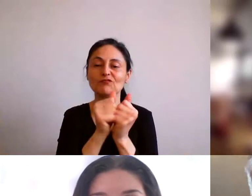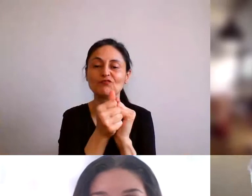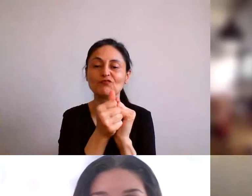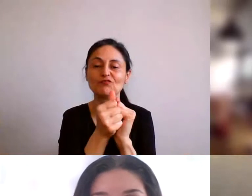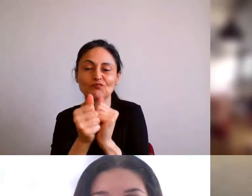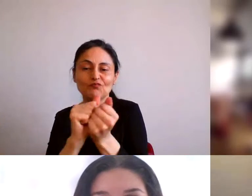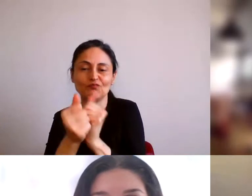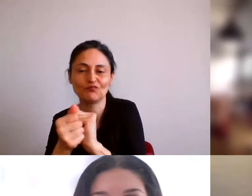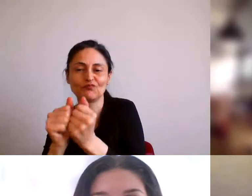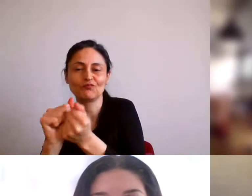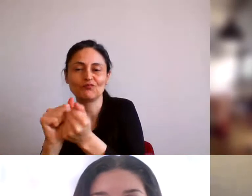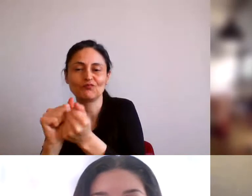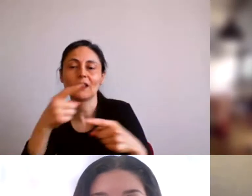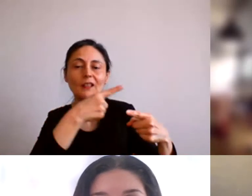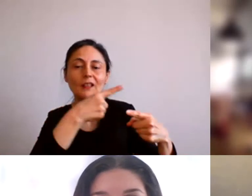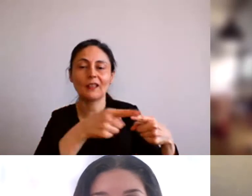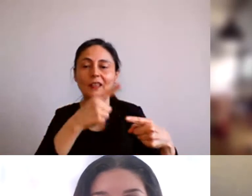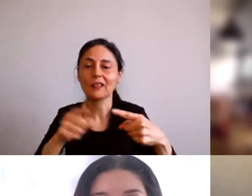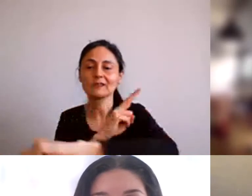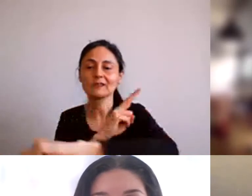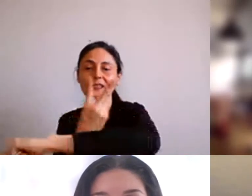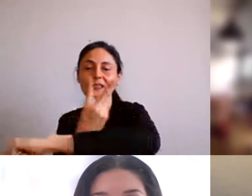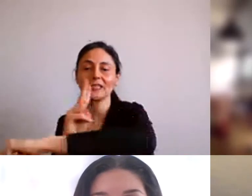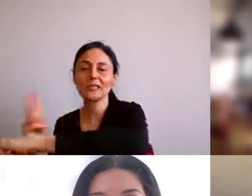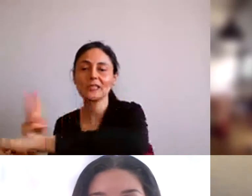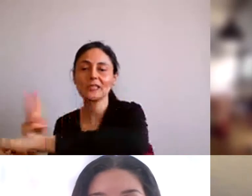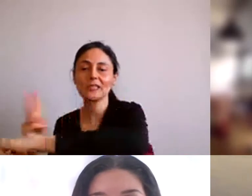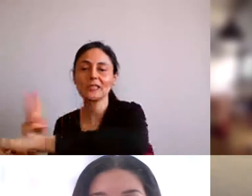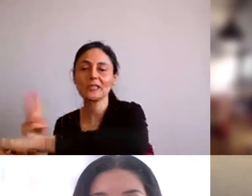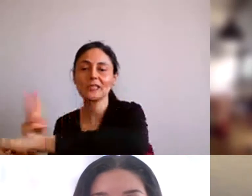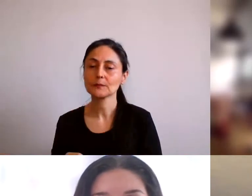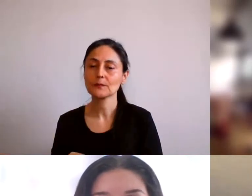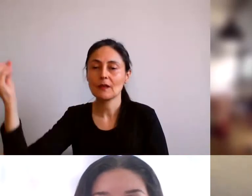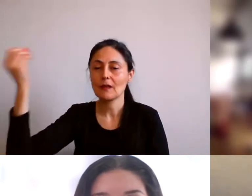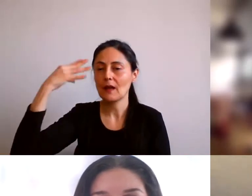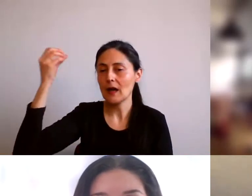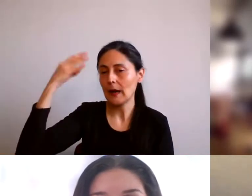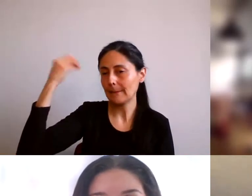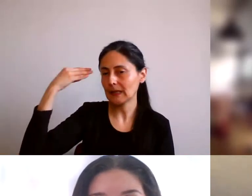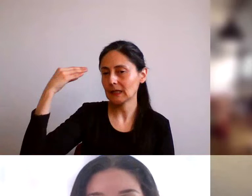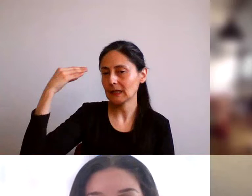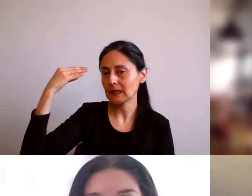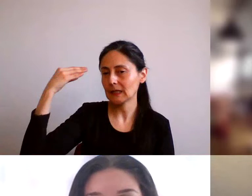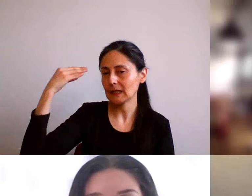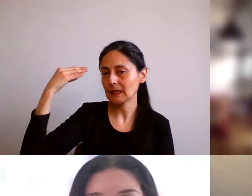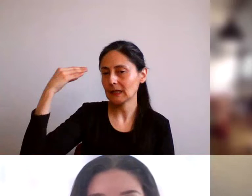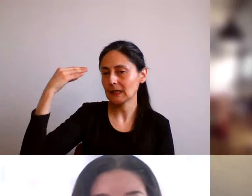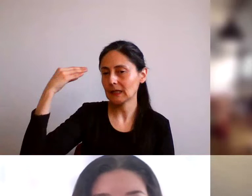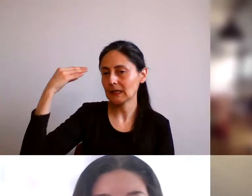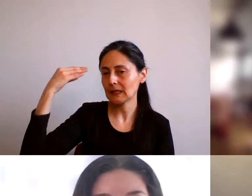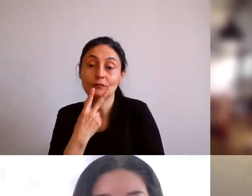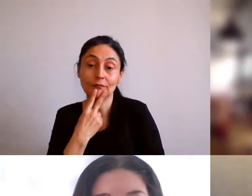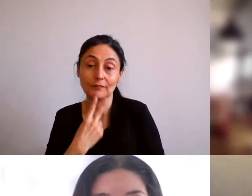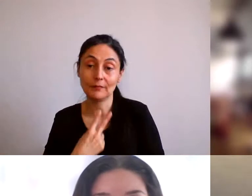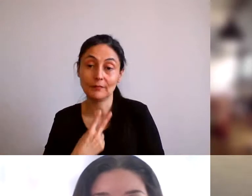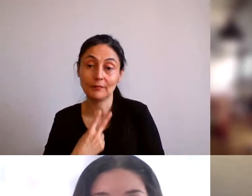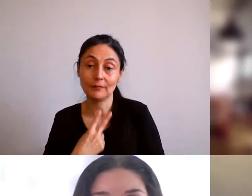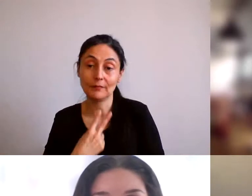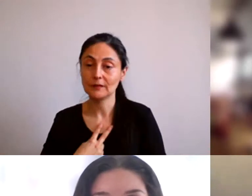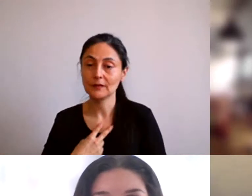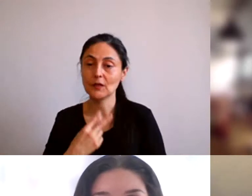seguir apareciendo variantes y vamos a tener que aprender a convivir y hacer nuestras vidas lo más